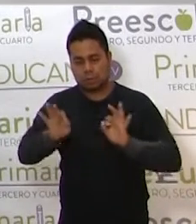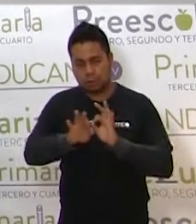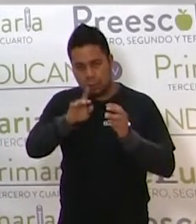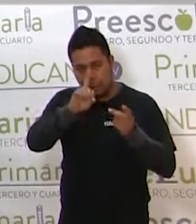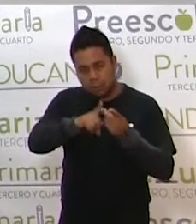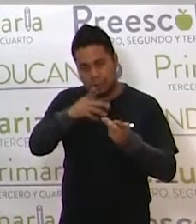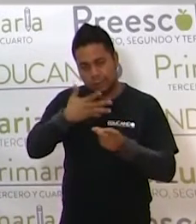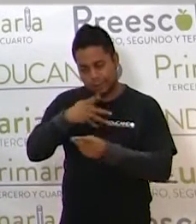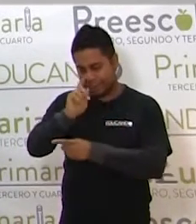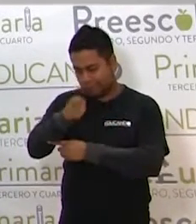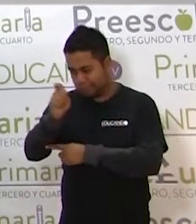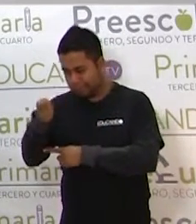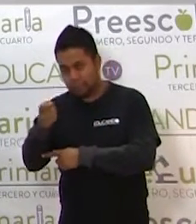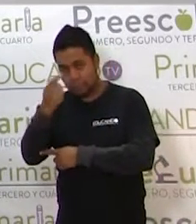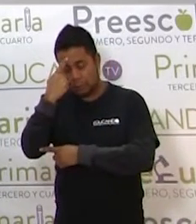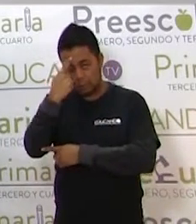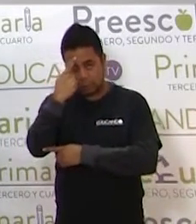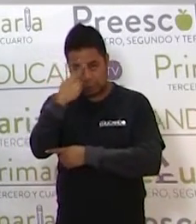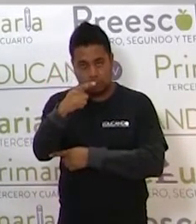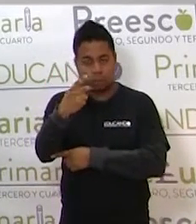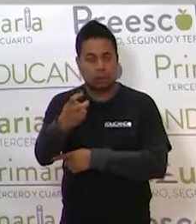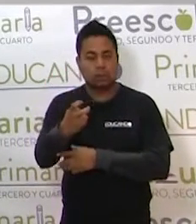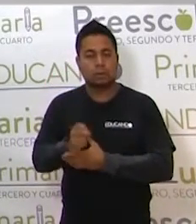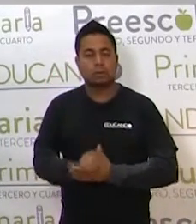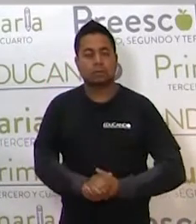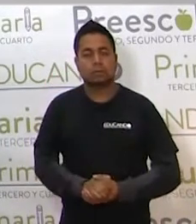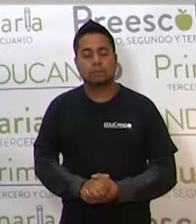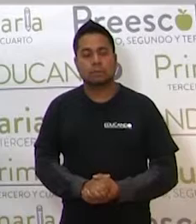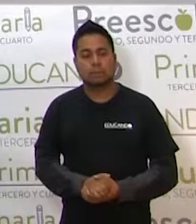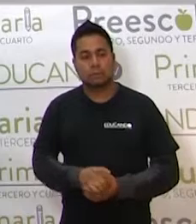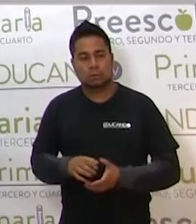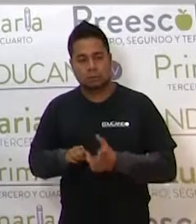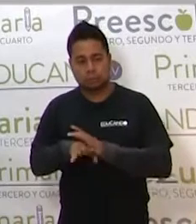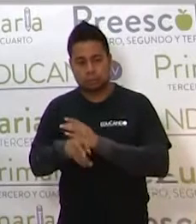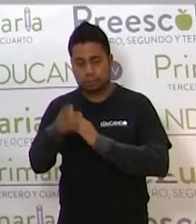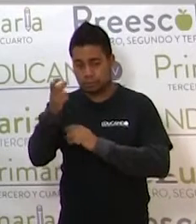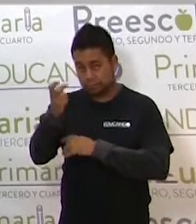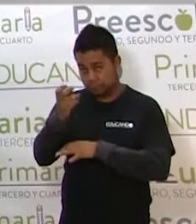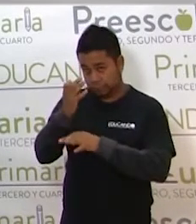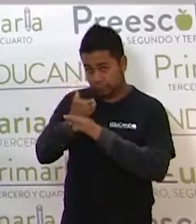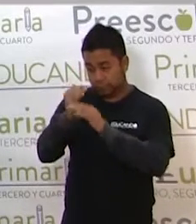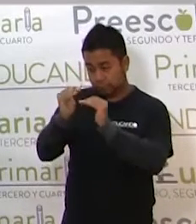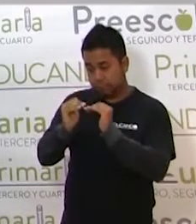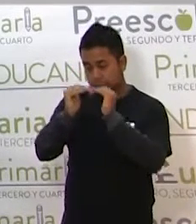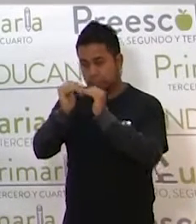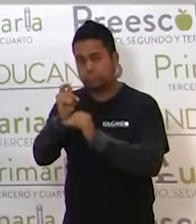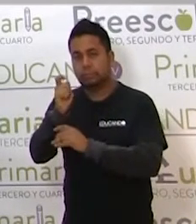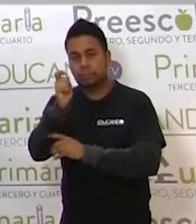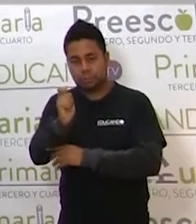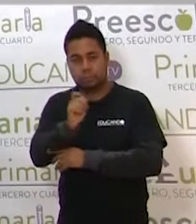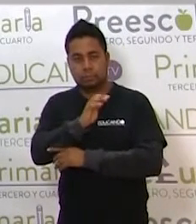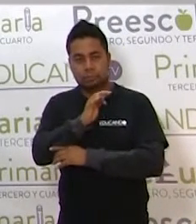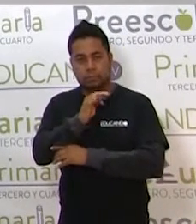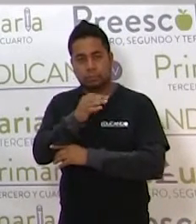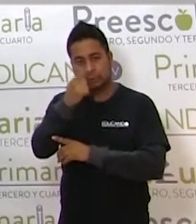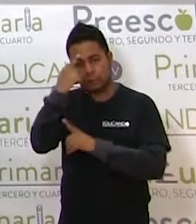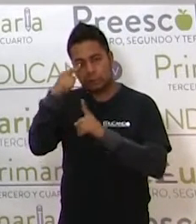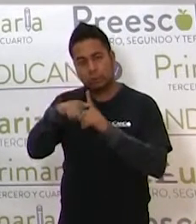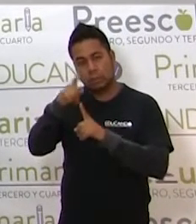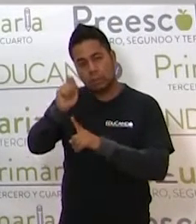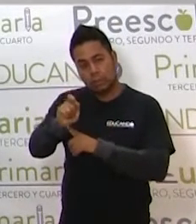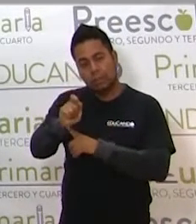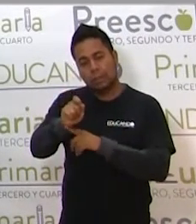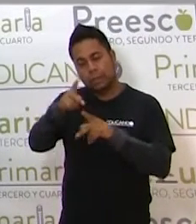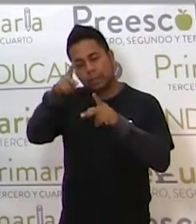ubicada la tilde para ello esta parte cita que tenemos arriba se barrer se va a hacer referencia a la